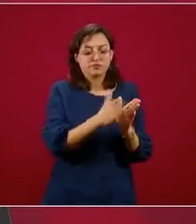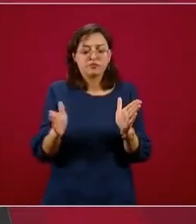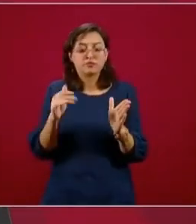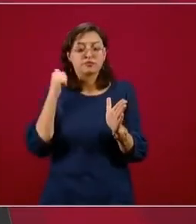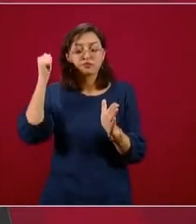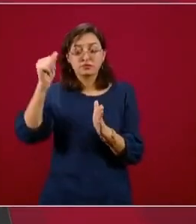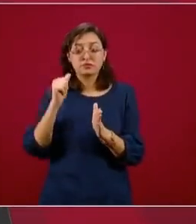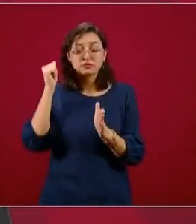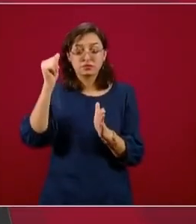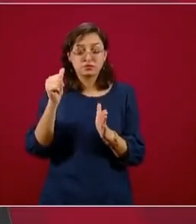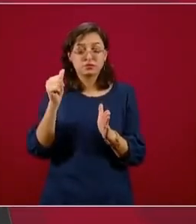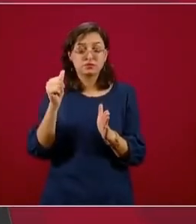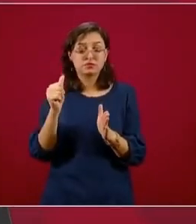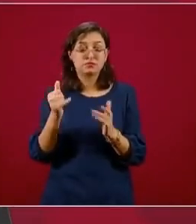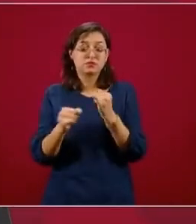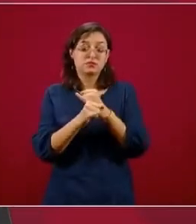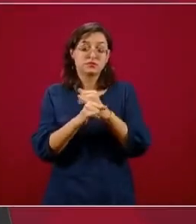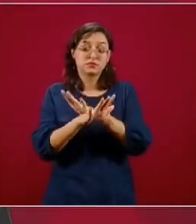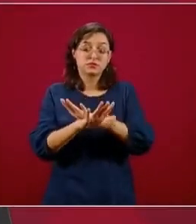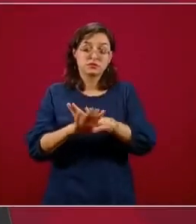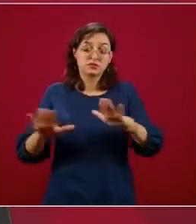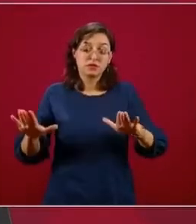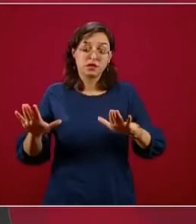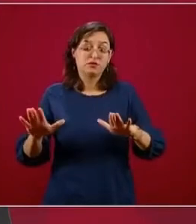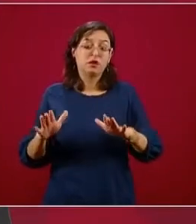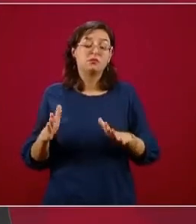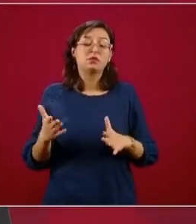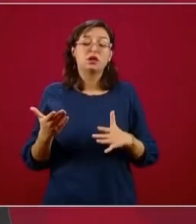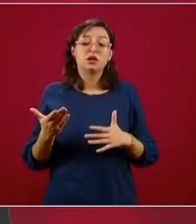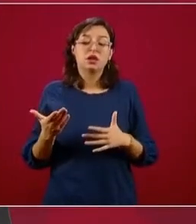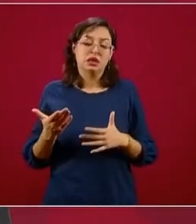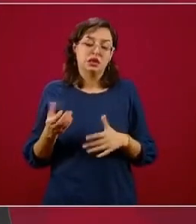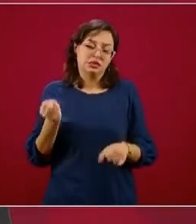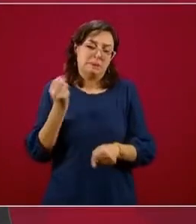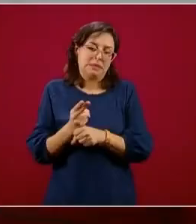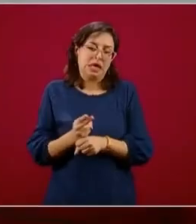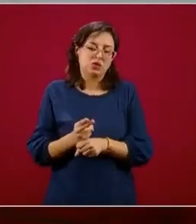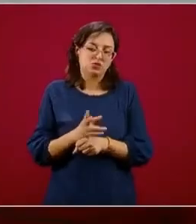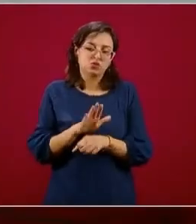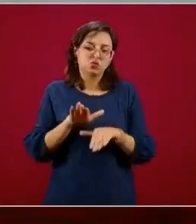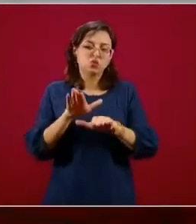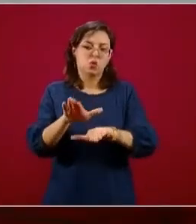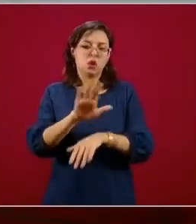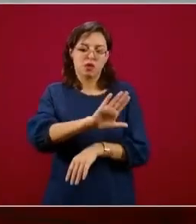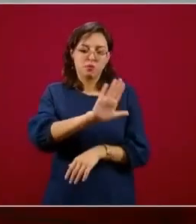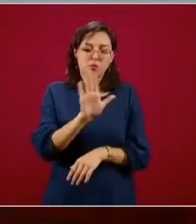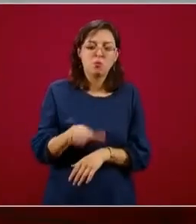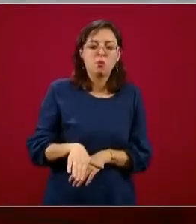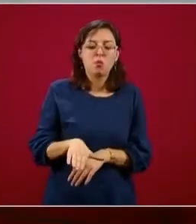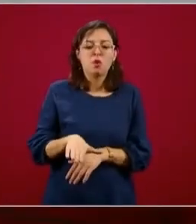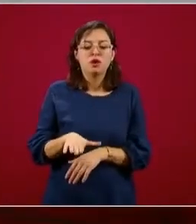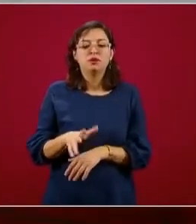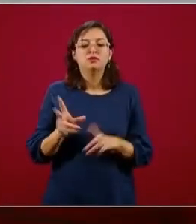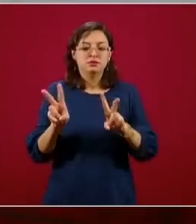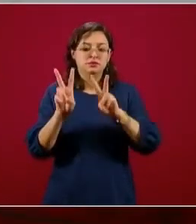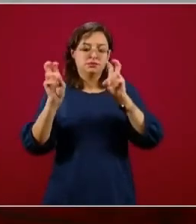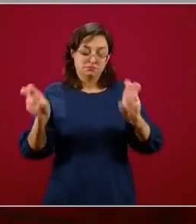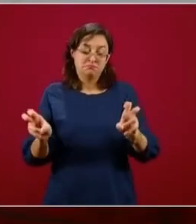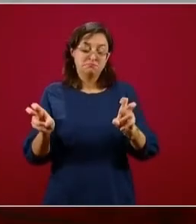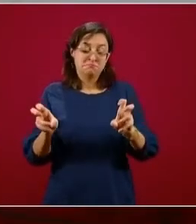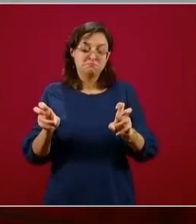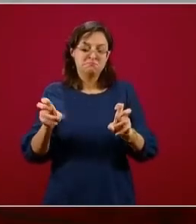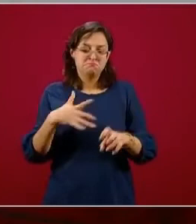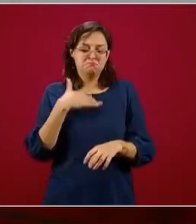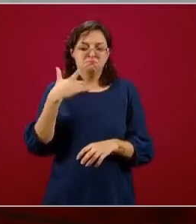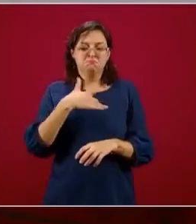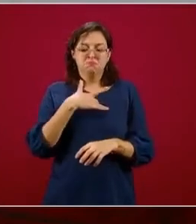abril de la información preliminar sobre las muertes, en este caso sobre este tema, este